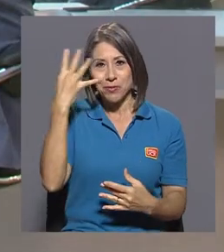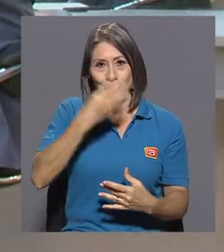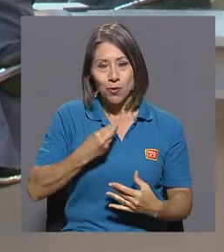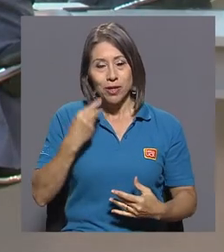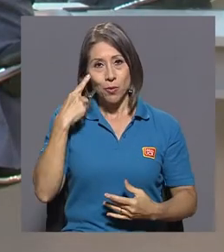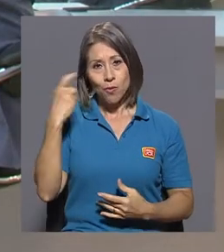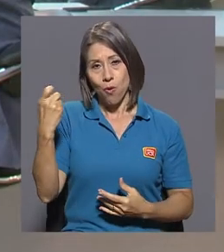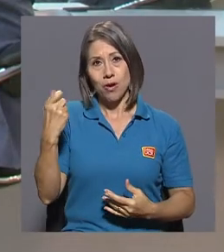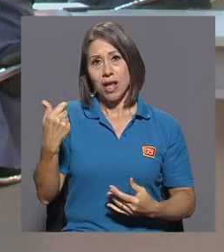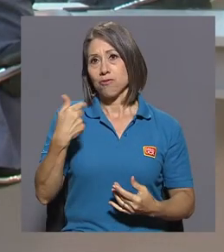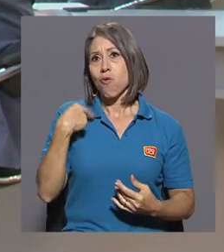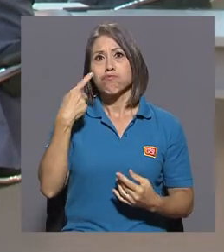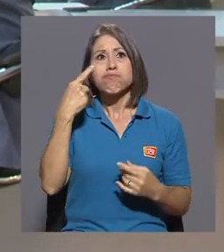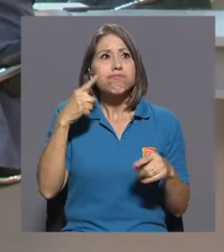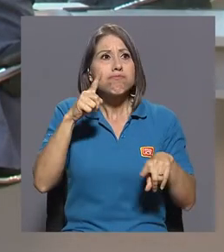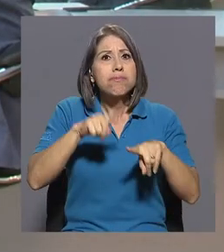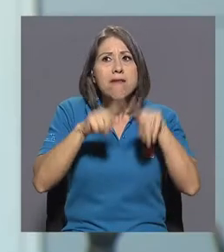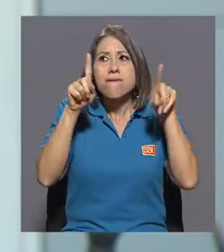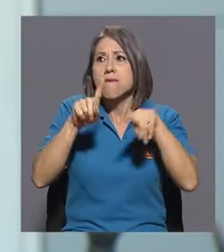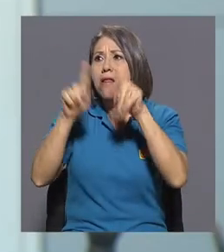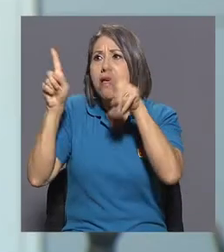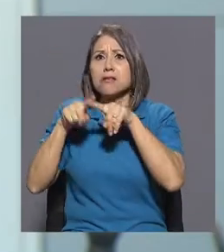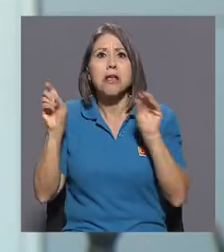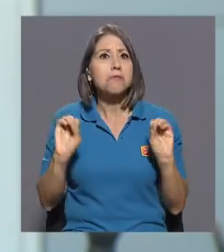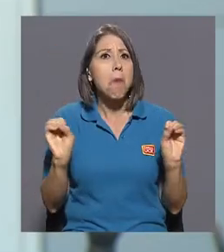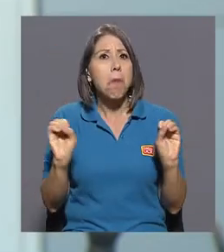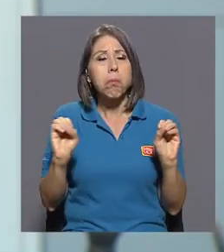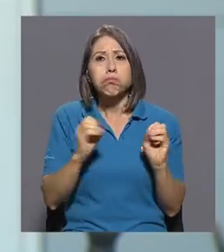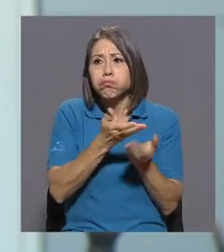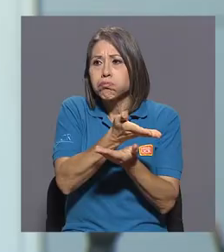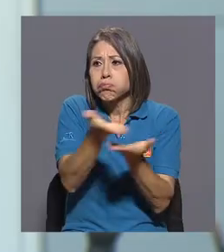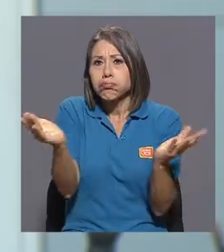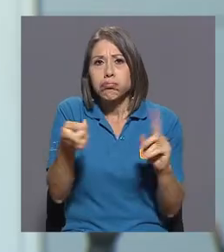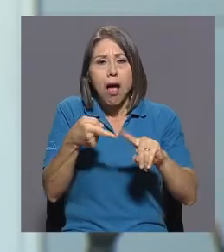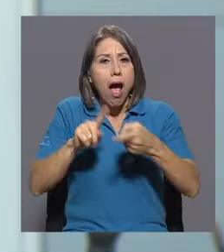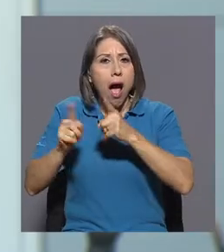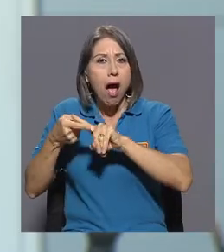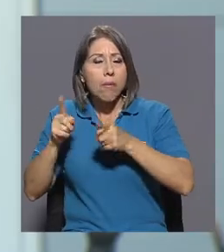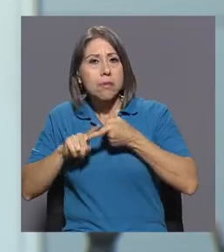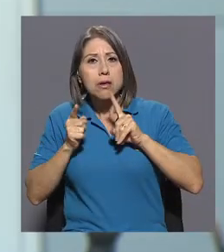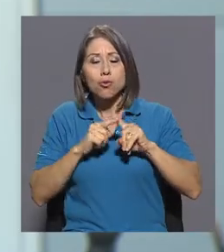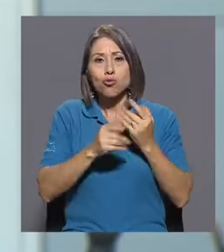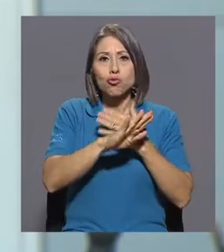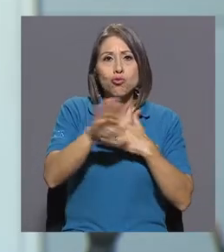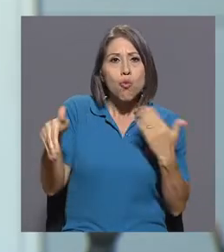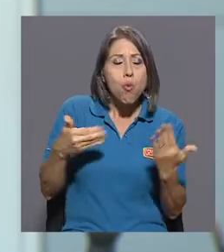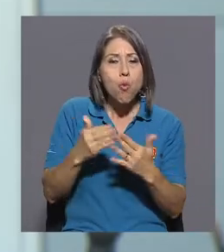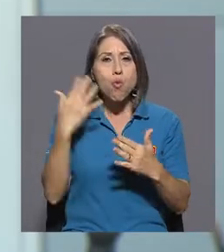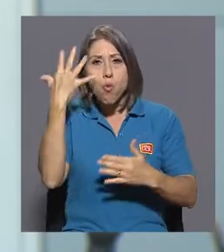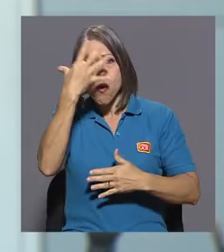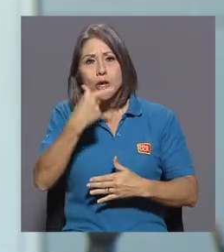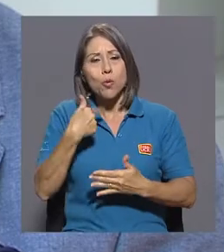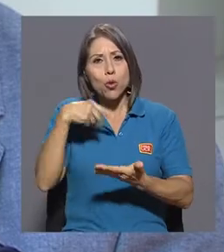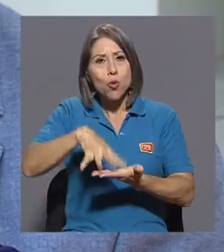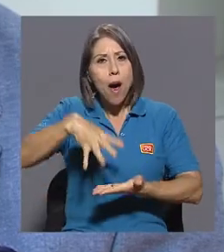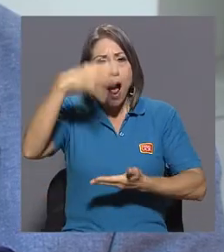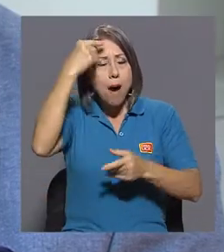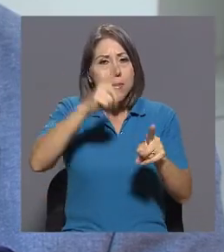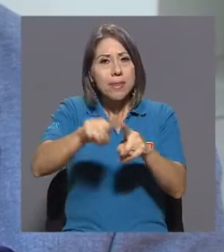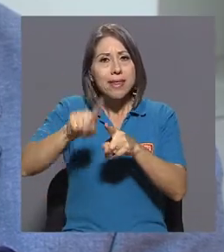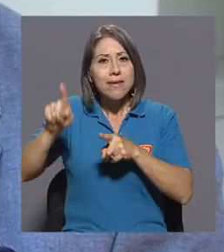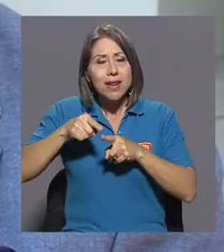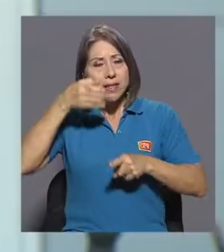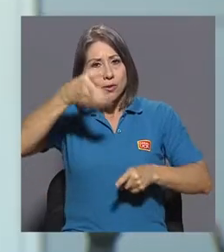no veía diferencias, eran amiguillos y entonces sí era bonito porque uno aprende de todas las diferentes culturas. Sus